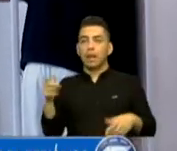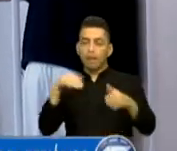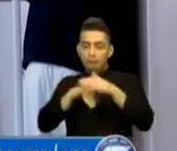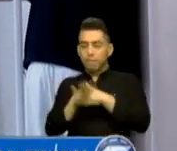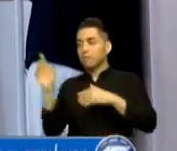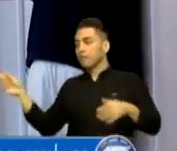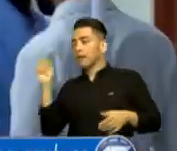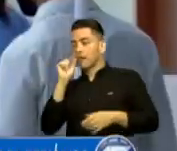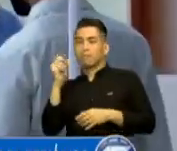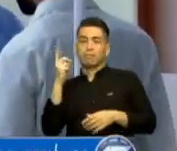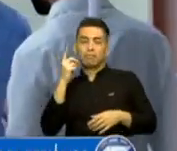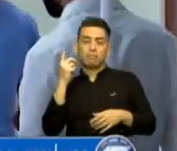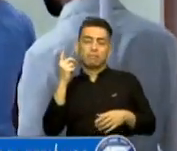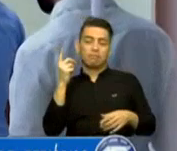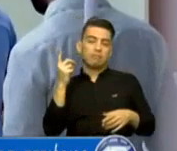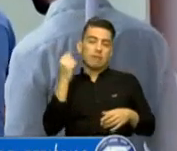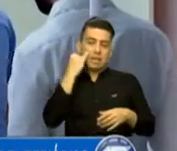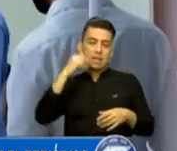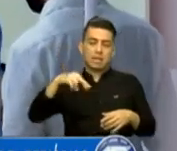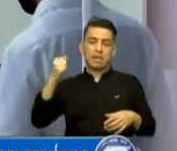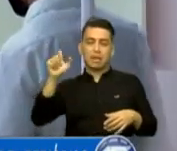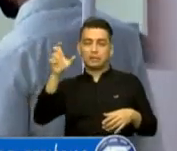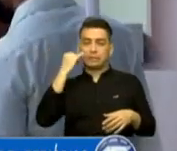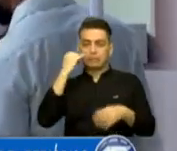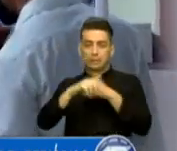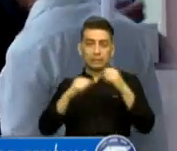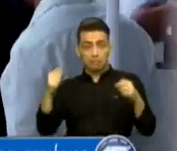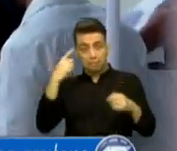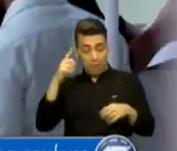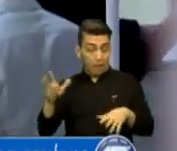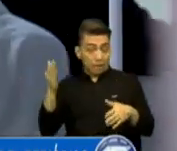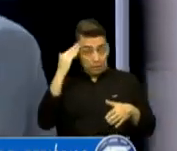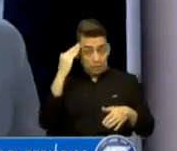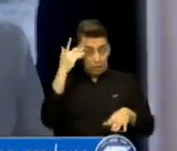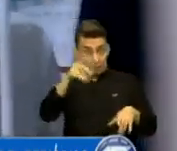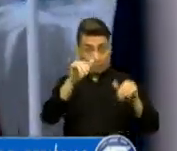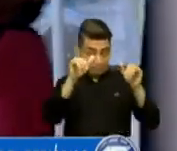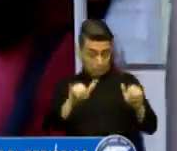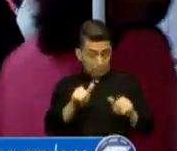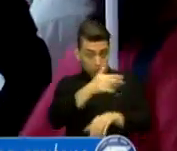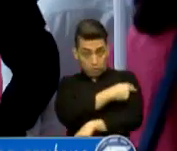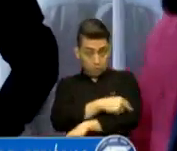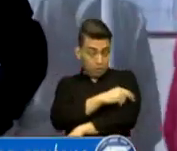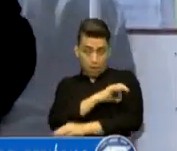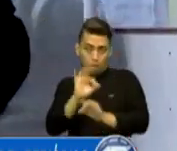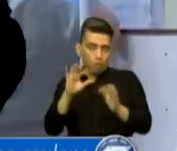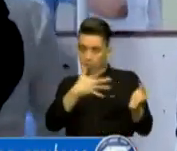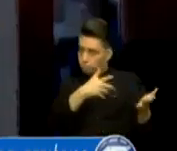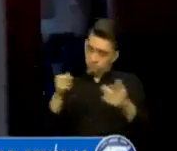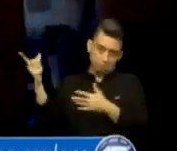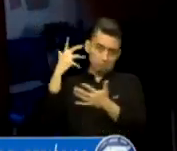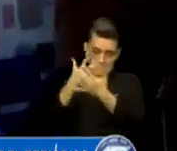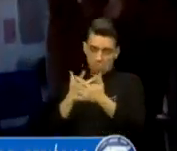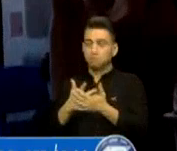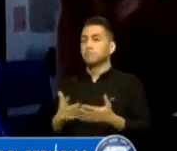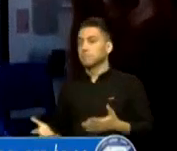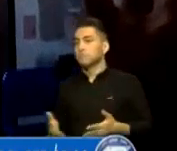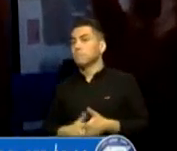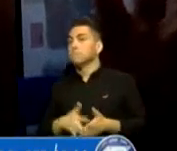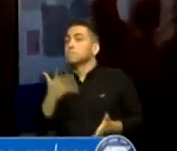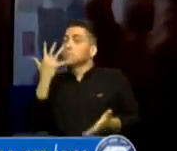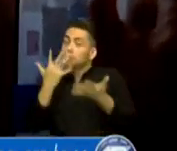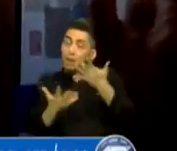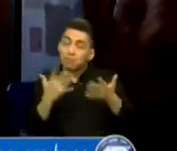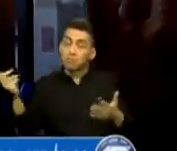amerita o no una hospitalización prolongada además de conocer que podría ser posible que la primera declaración se dé por medio de videoconferencia